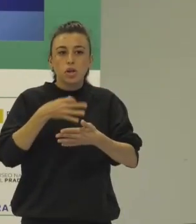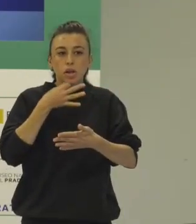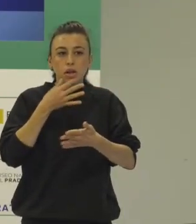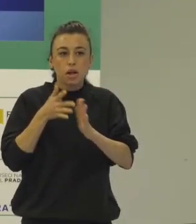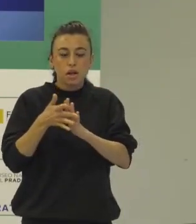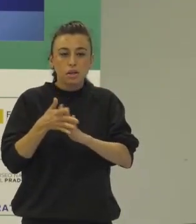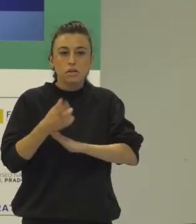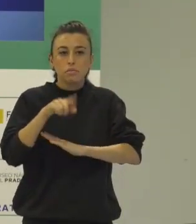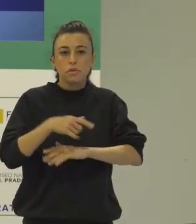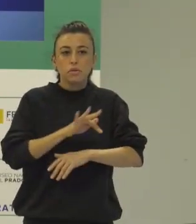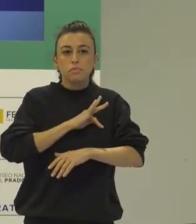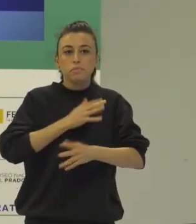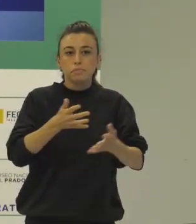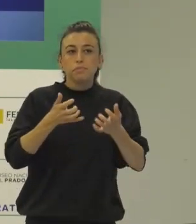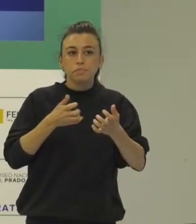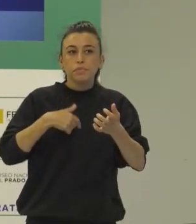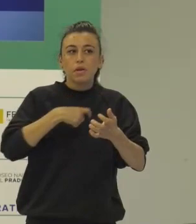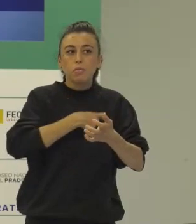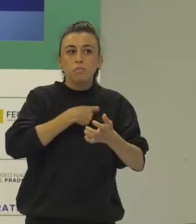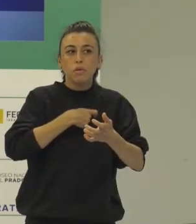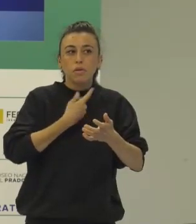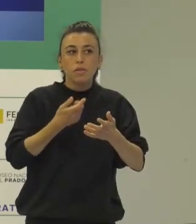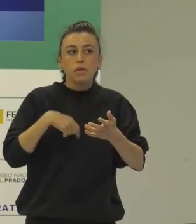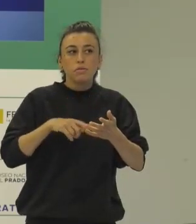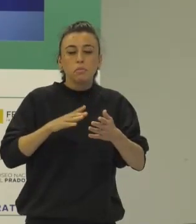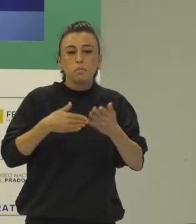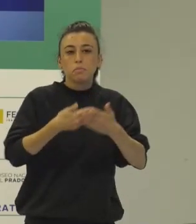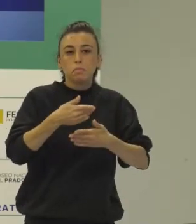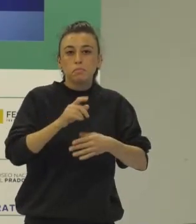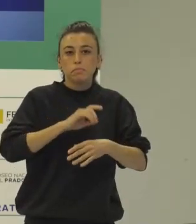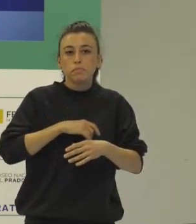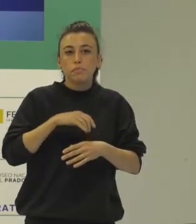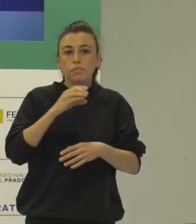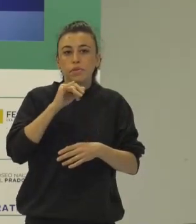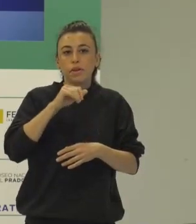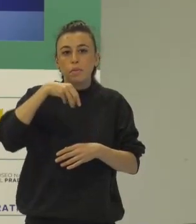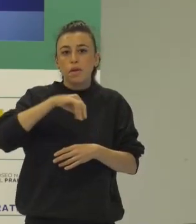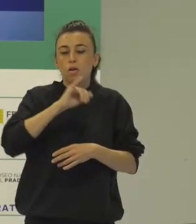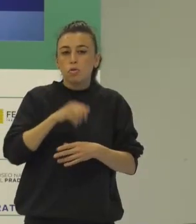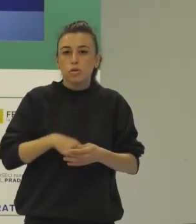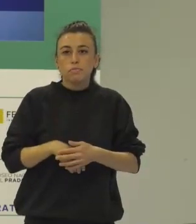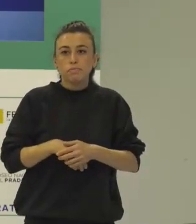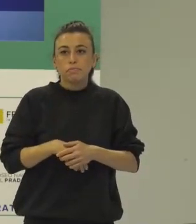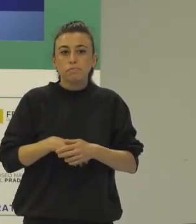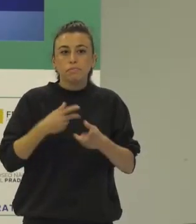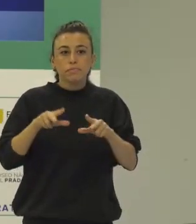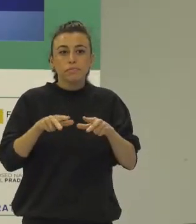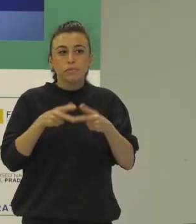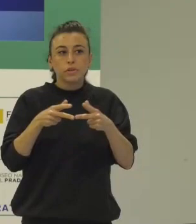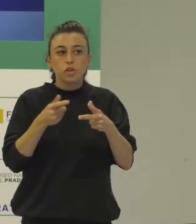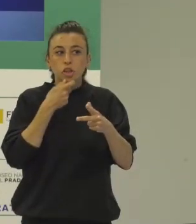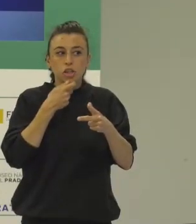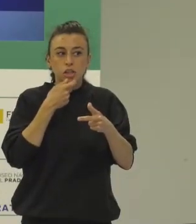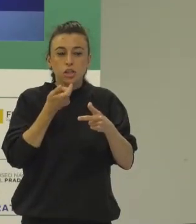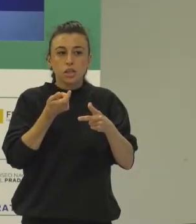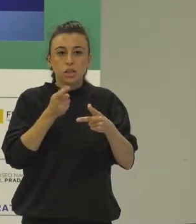Internacional del Comité para la Protección de Periodistas, CPJ, el Sigma Delta Chi Awards de The Society of Professional